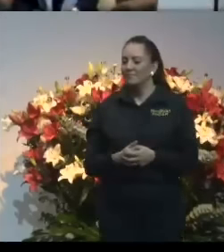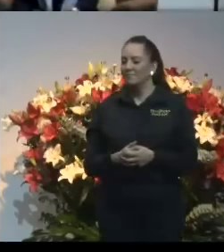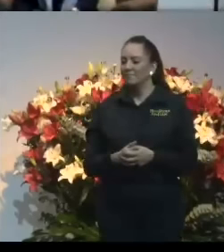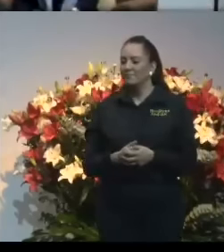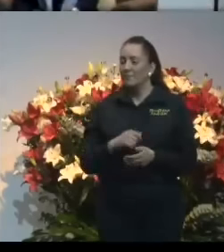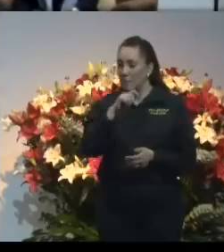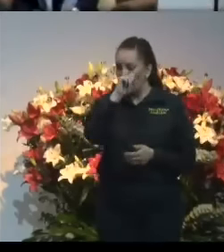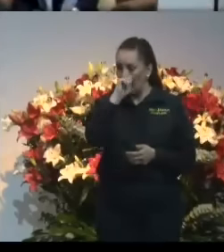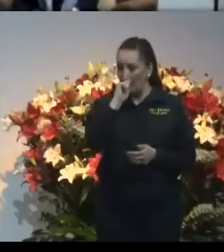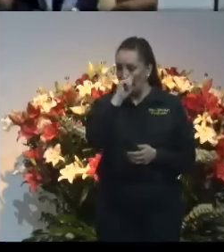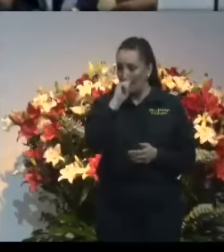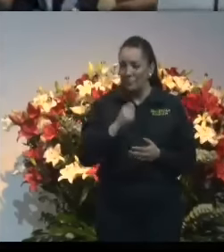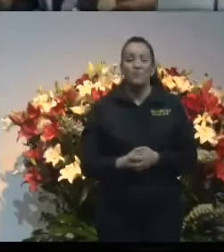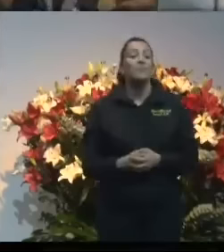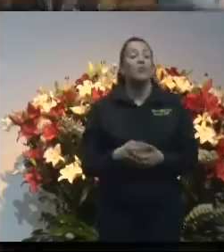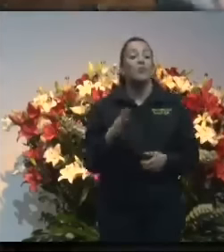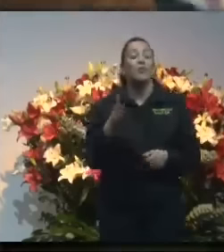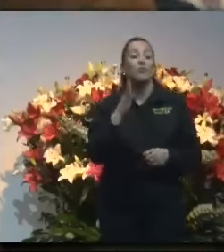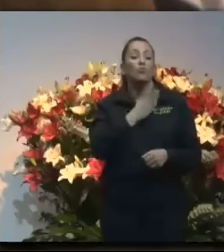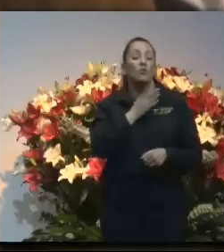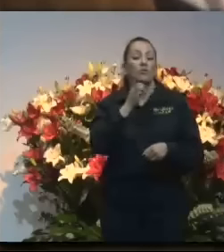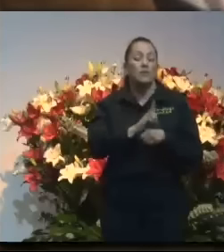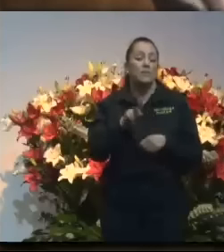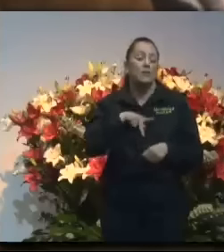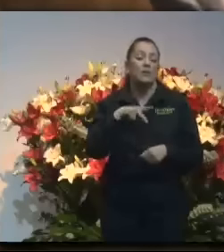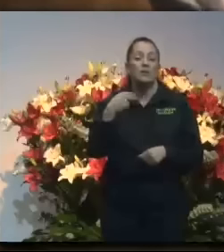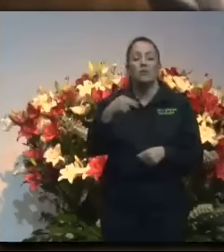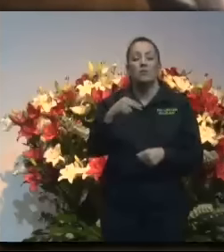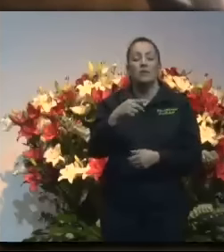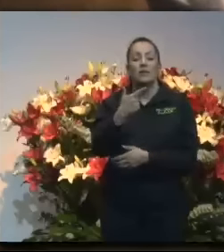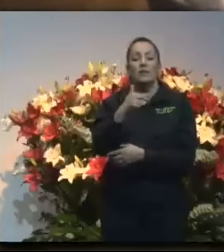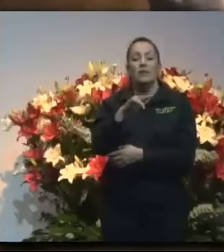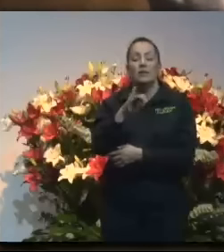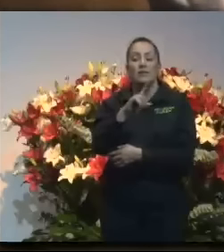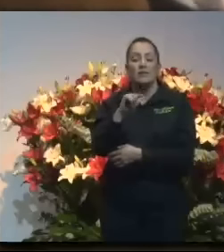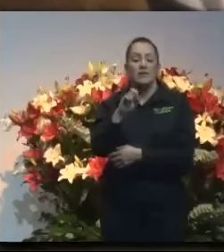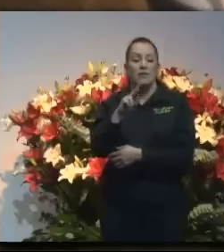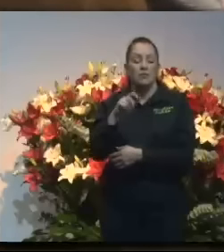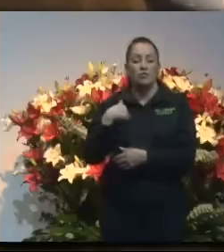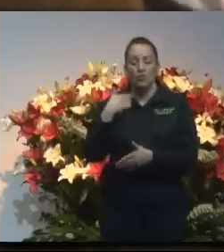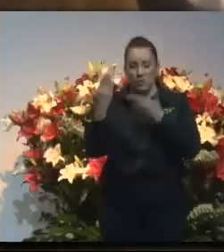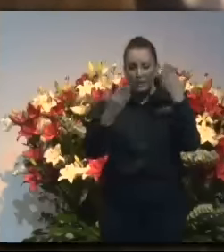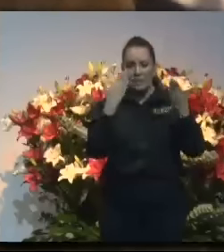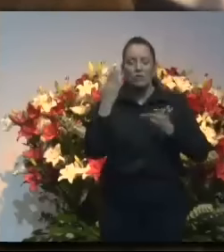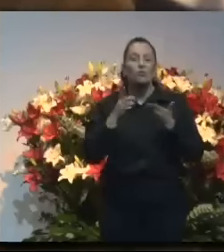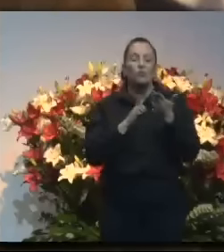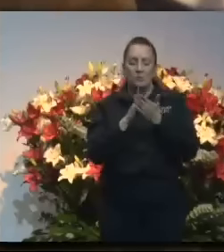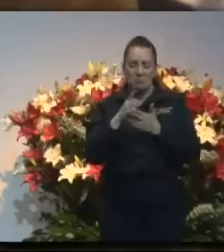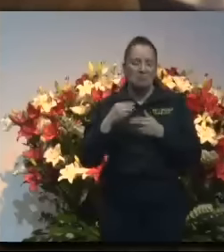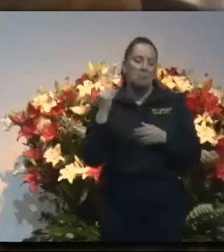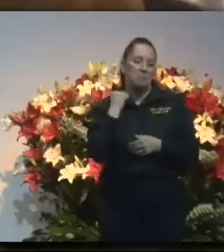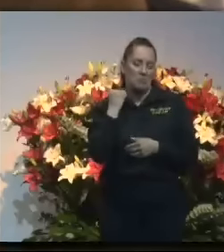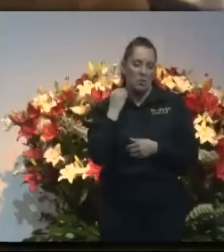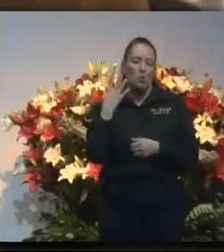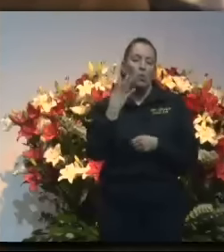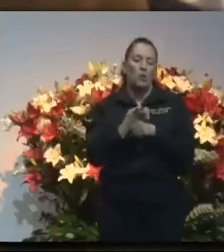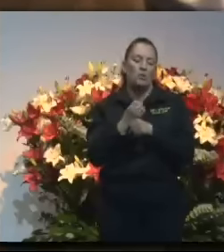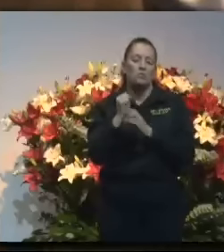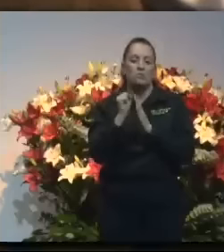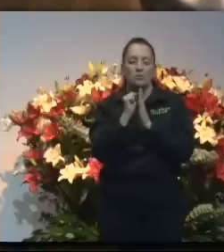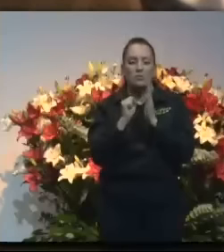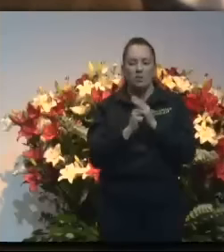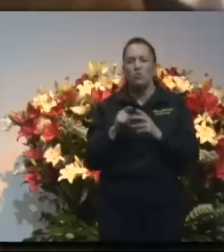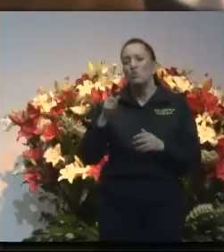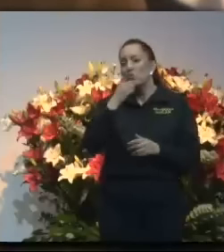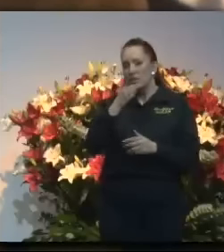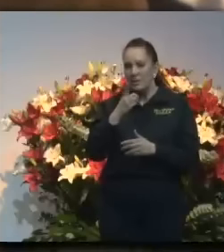Buenos días, candidata. Mi nombre es Guillermo Márquez, de Estudio Derecho. Estoy en cuarto semestre. Bueno, usted menciona que se acabaron